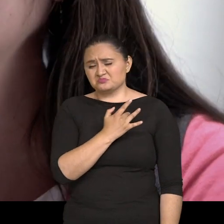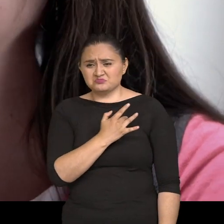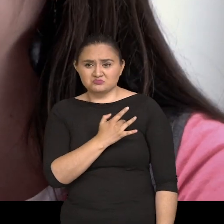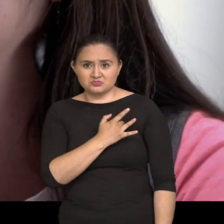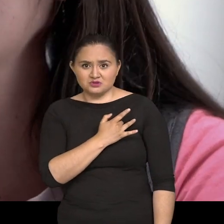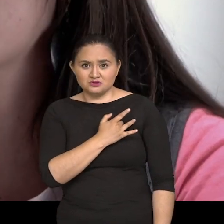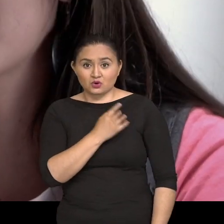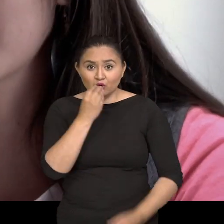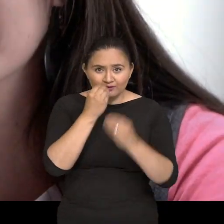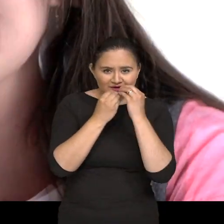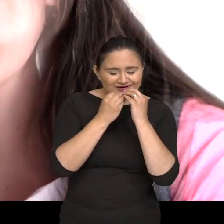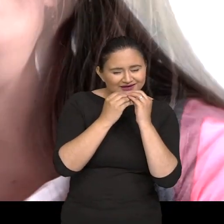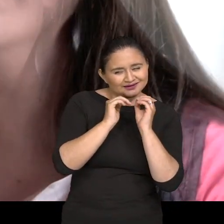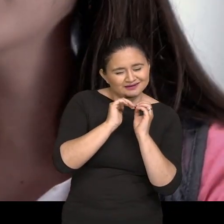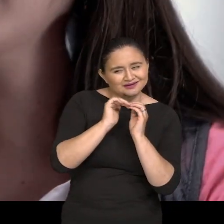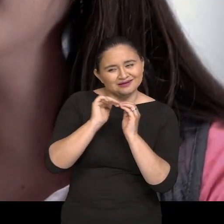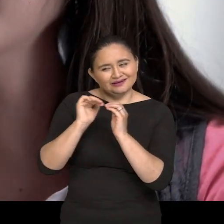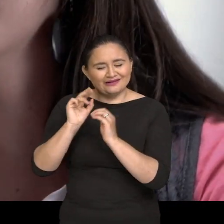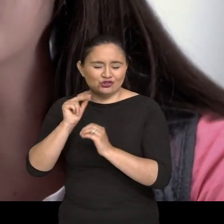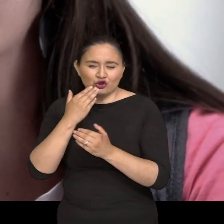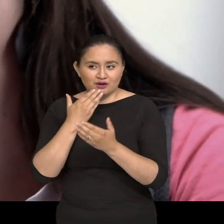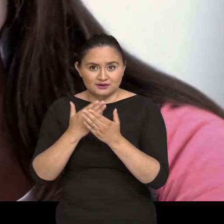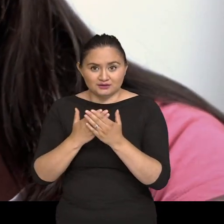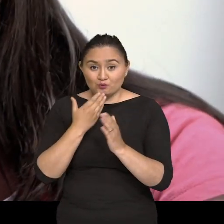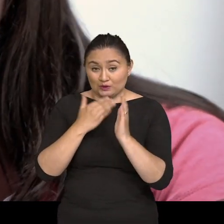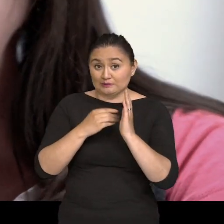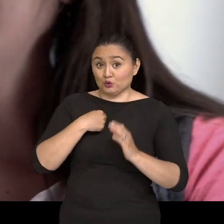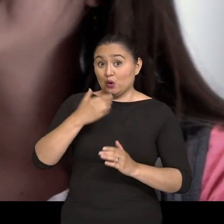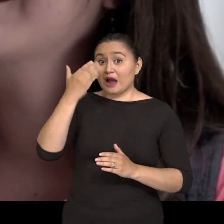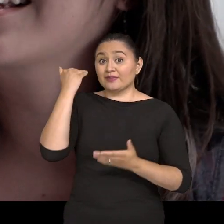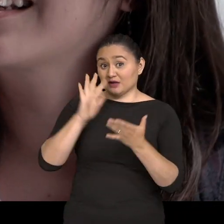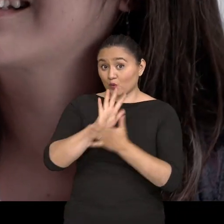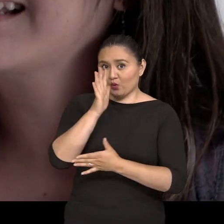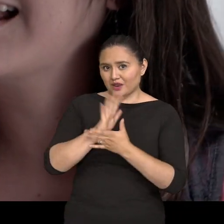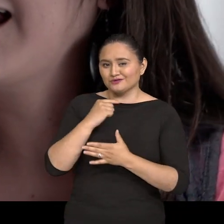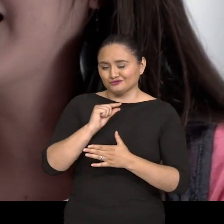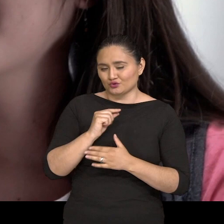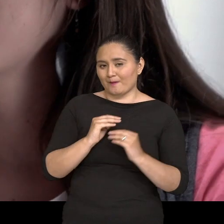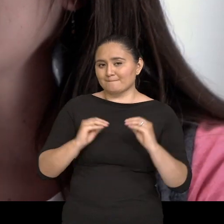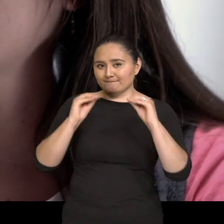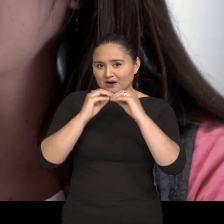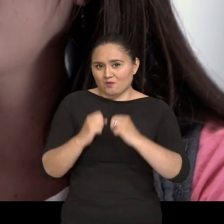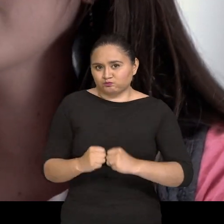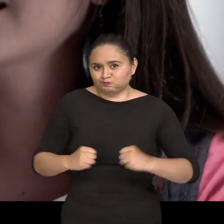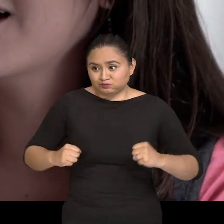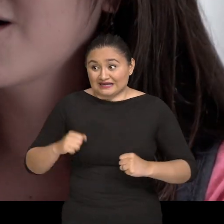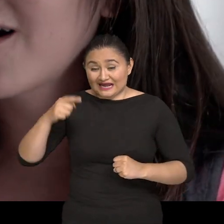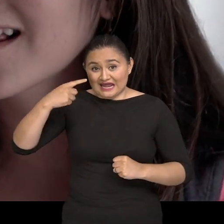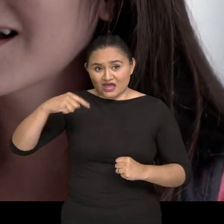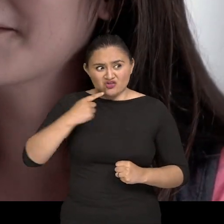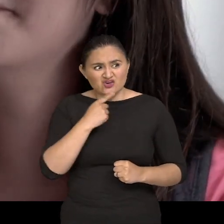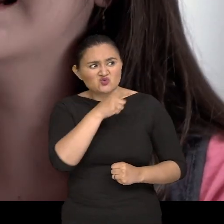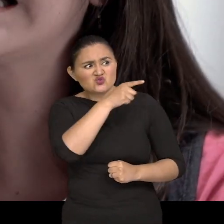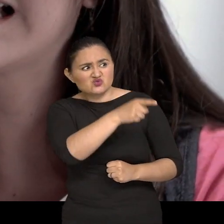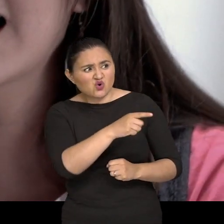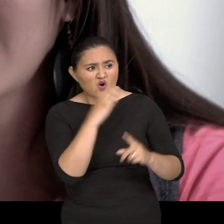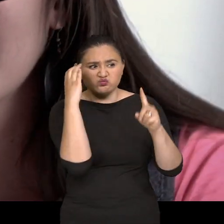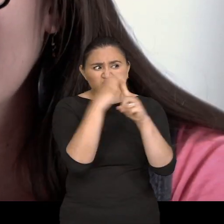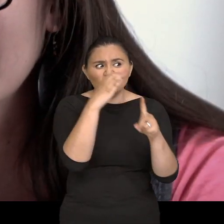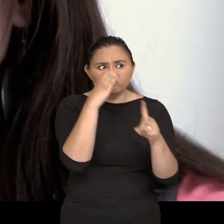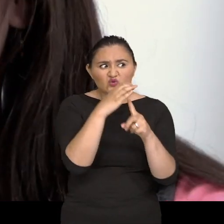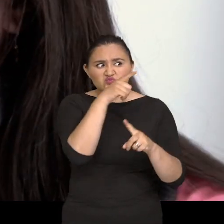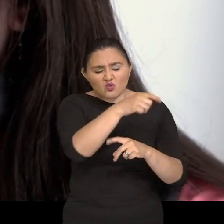disimular no empiezan a comer en la escuela yo era más gordito entonces y me decía estás gorda me